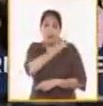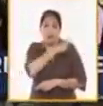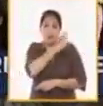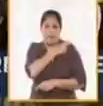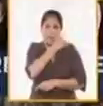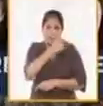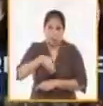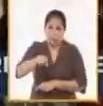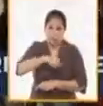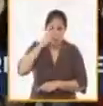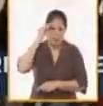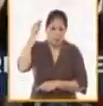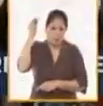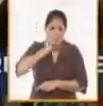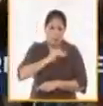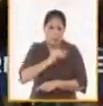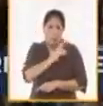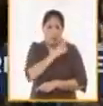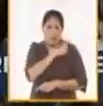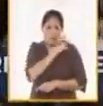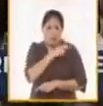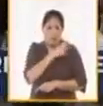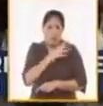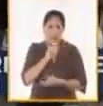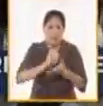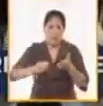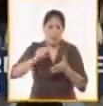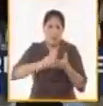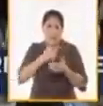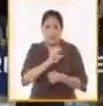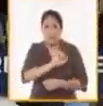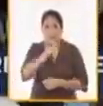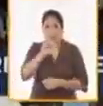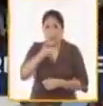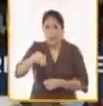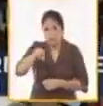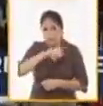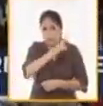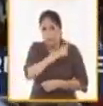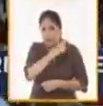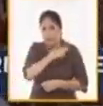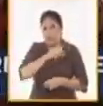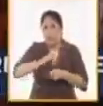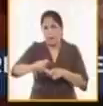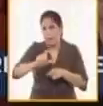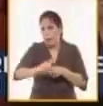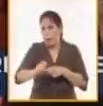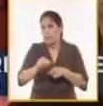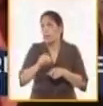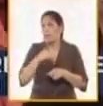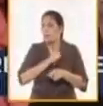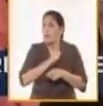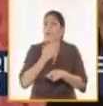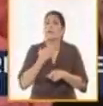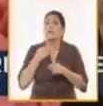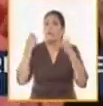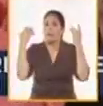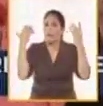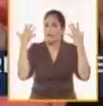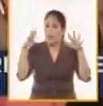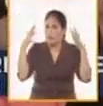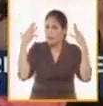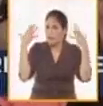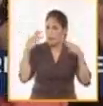consciente, aguerrido y victorioso. Quiero felicitar